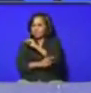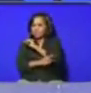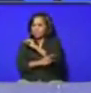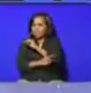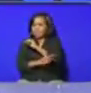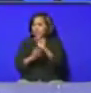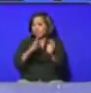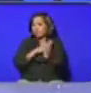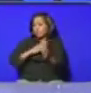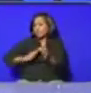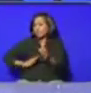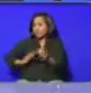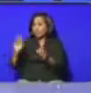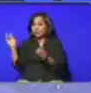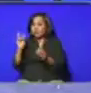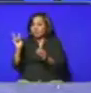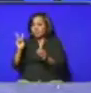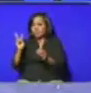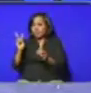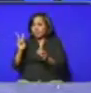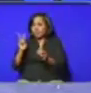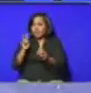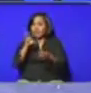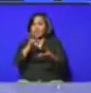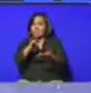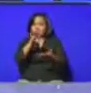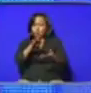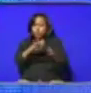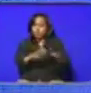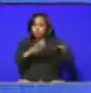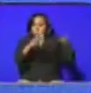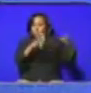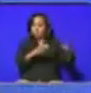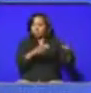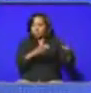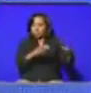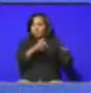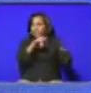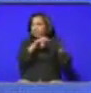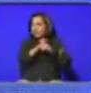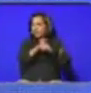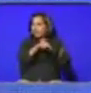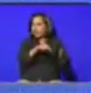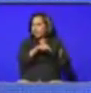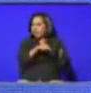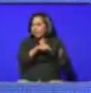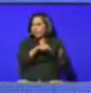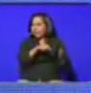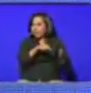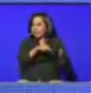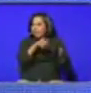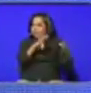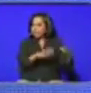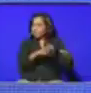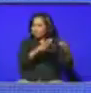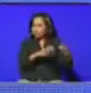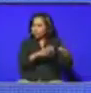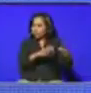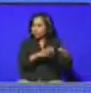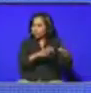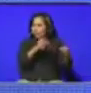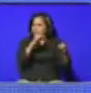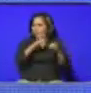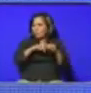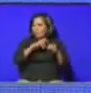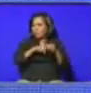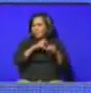nombra una alta comisión de empleo donde define esta comisión, donde participan más de